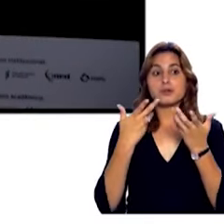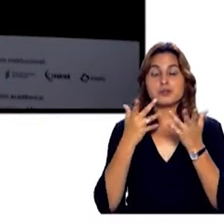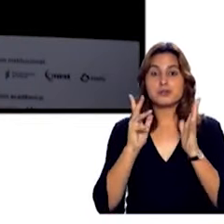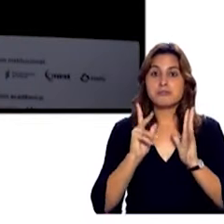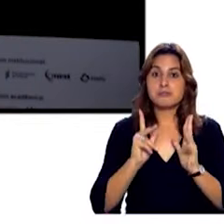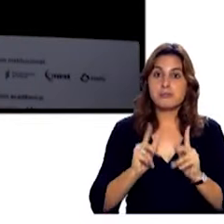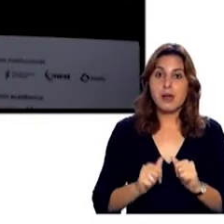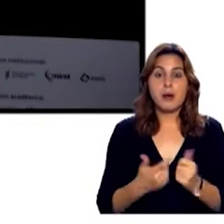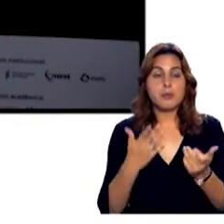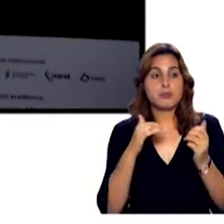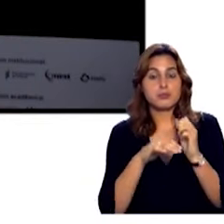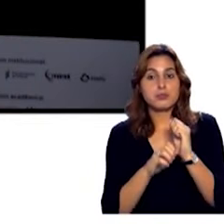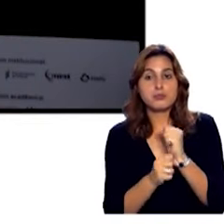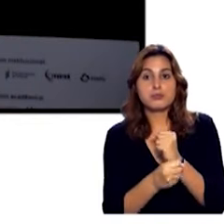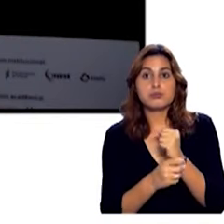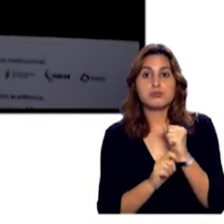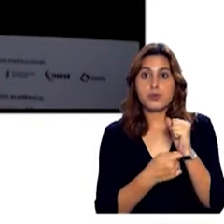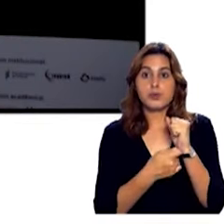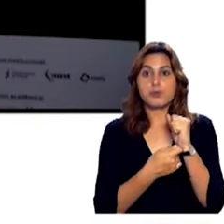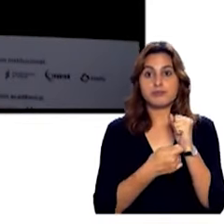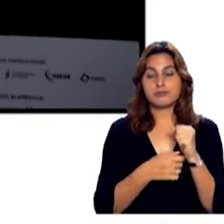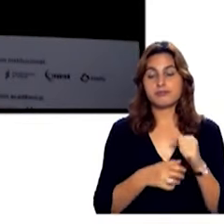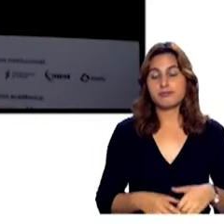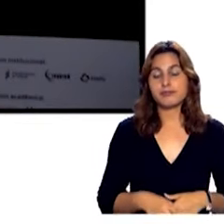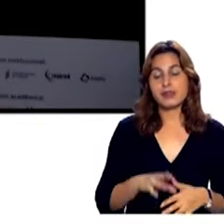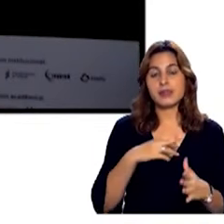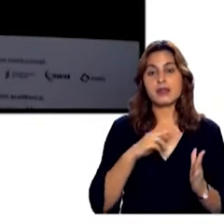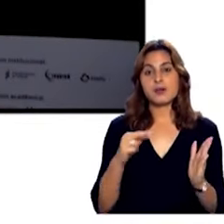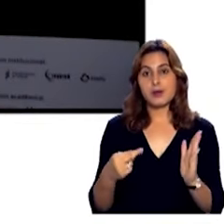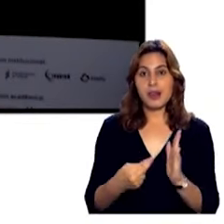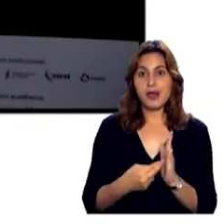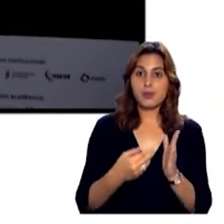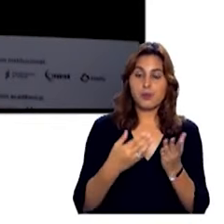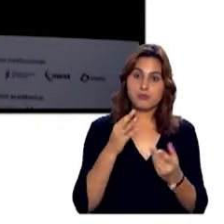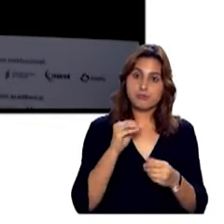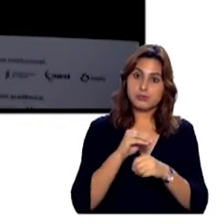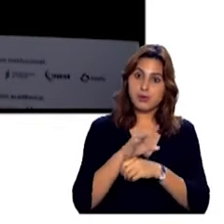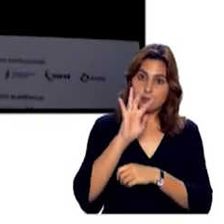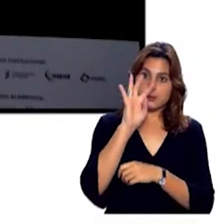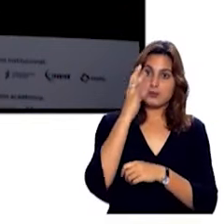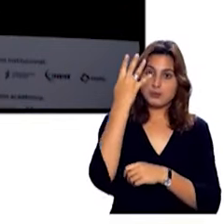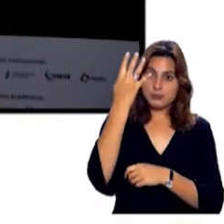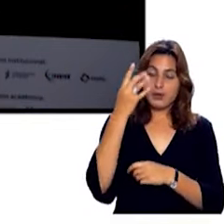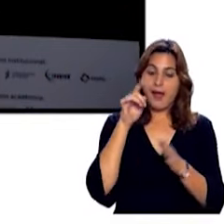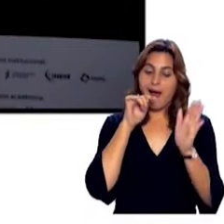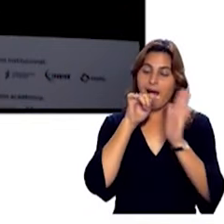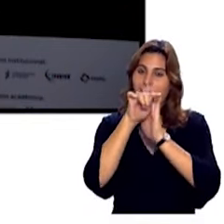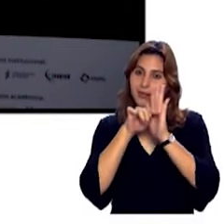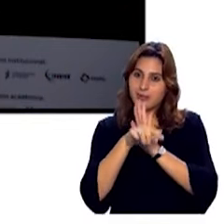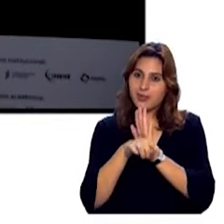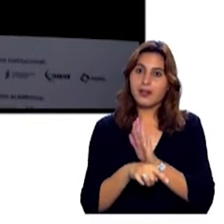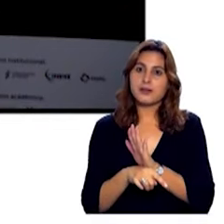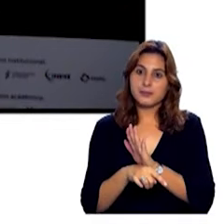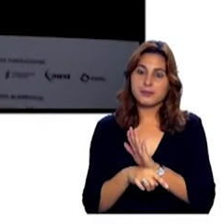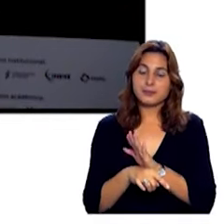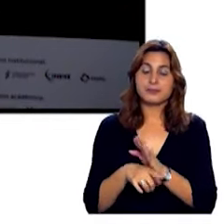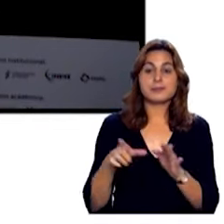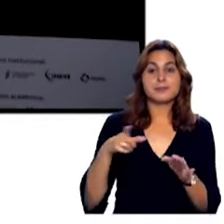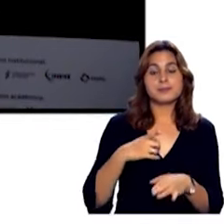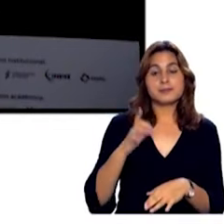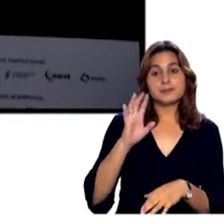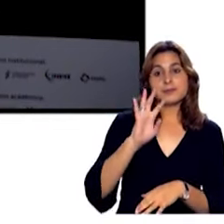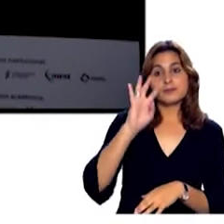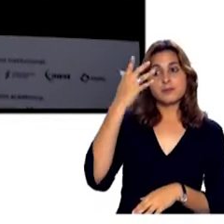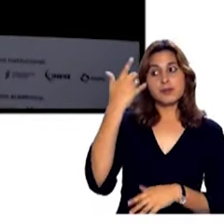ponente relator propone una resolución analiza la cuestión propone una resolución y los demás miembros de la